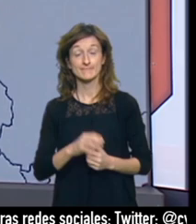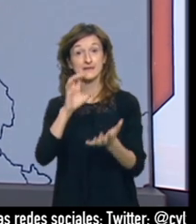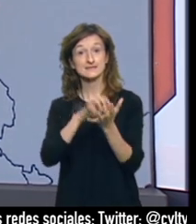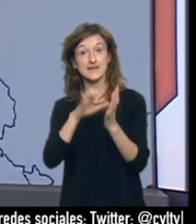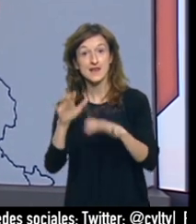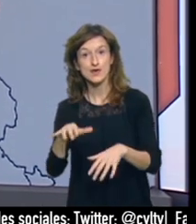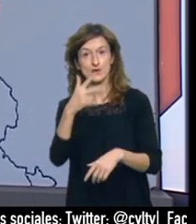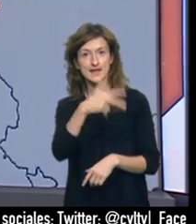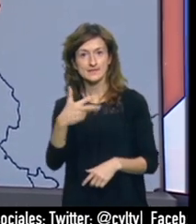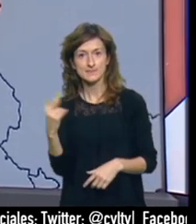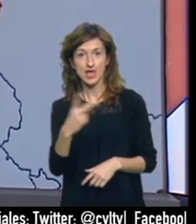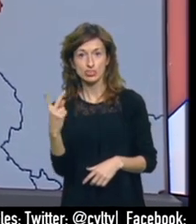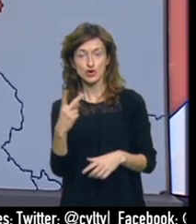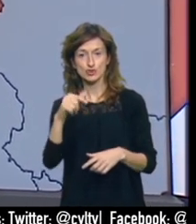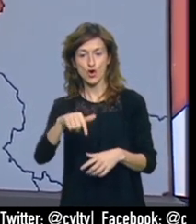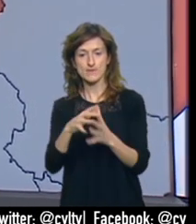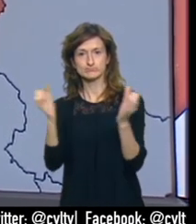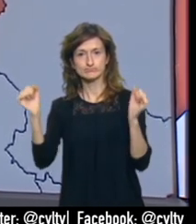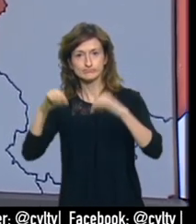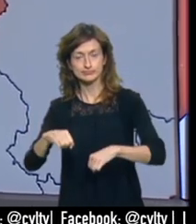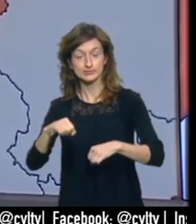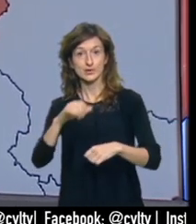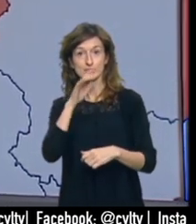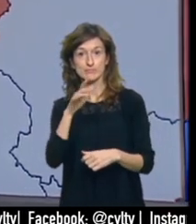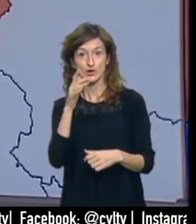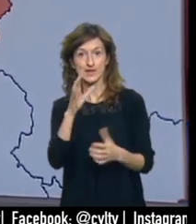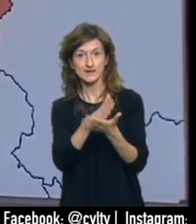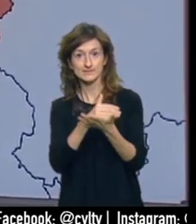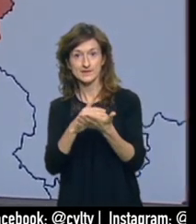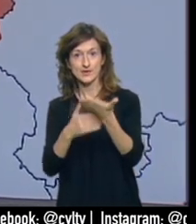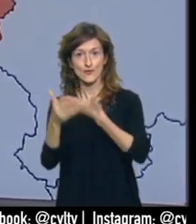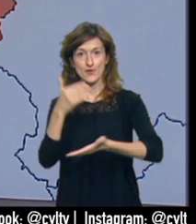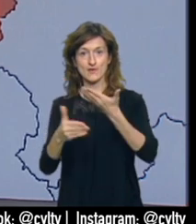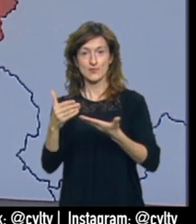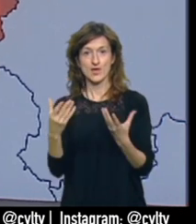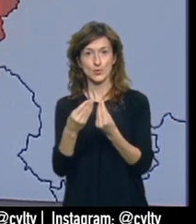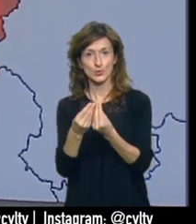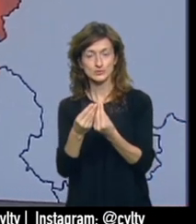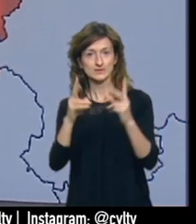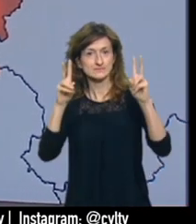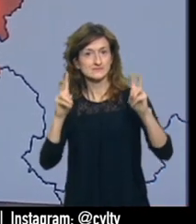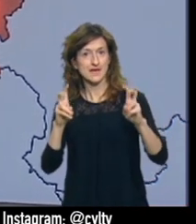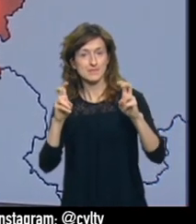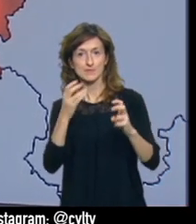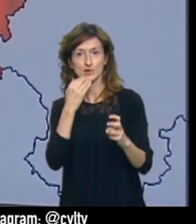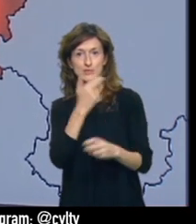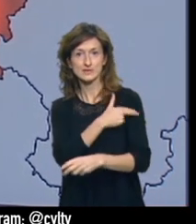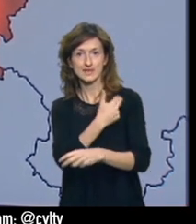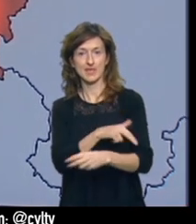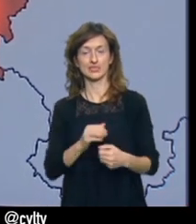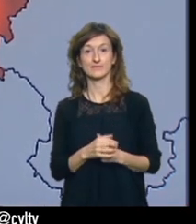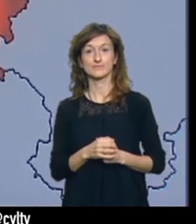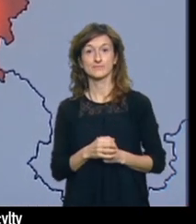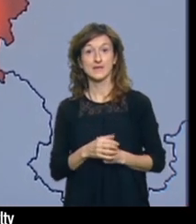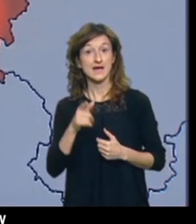Castilla y León y Cantabria firman hoy el acuerdo que permitirá a ambas comunidades colaborar juntas en distintos aspectos como el sanitario.